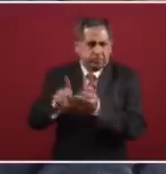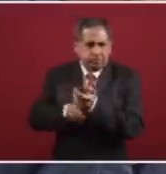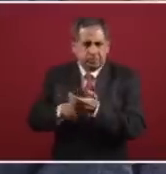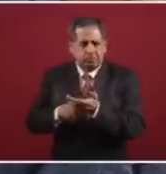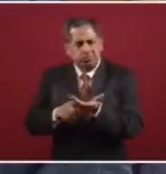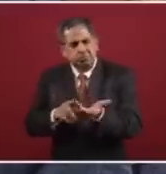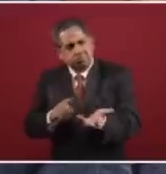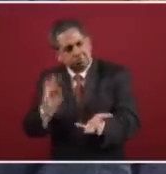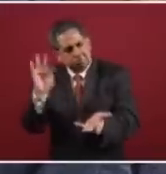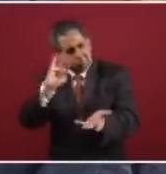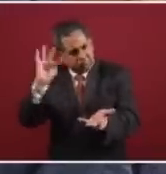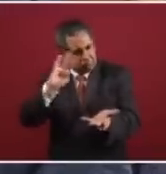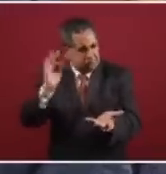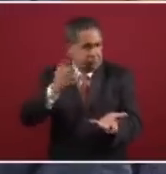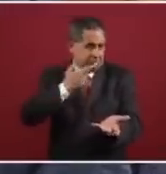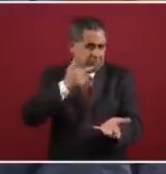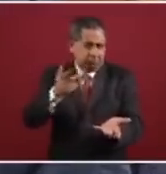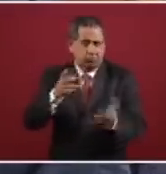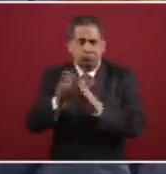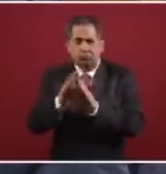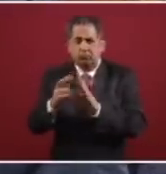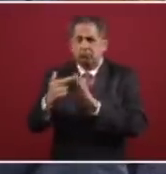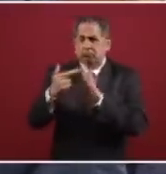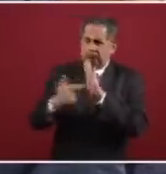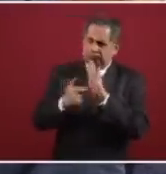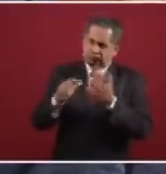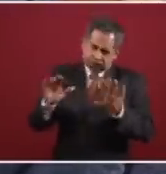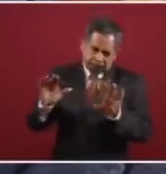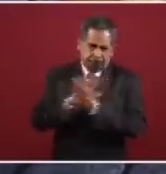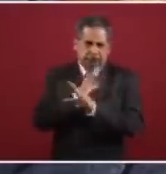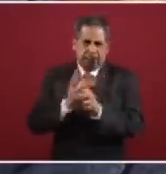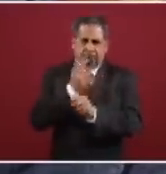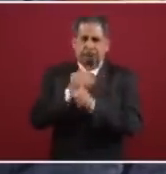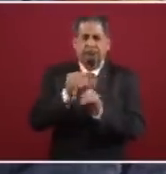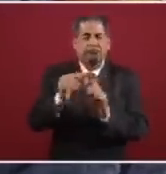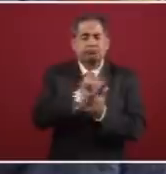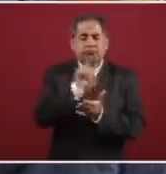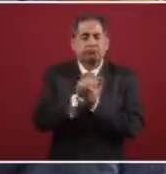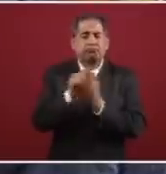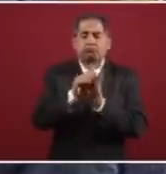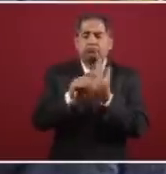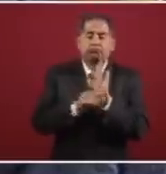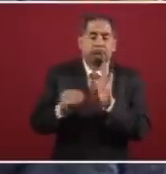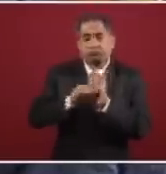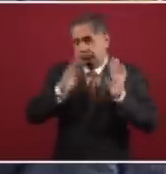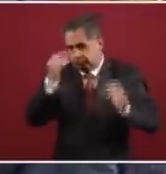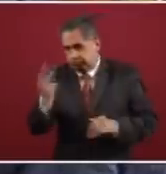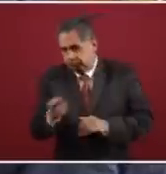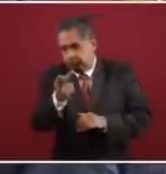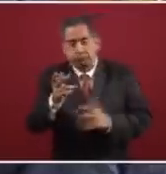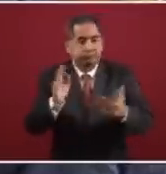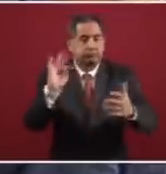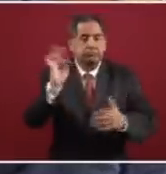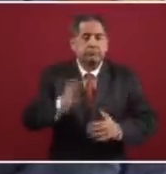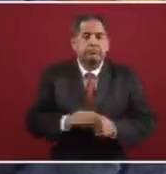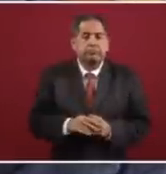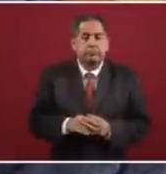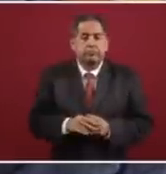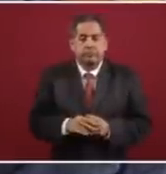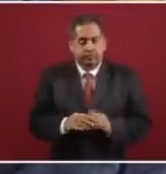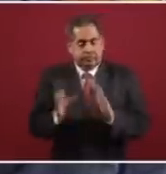bueno implementar ya una reforma del Estado que incluya, no sé, es una pregunta, el cambio de